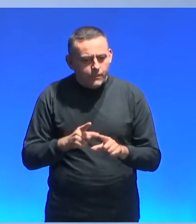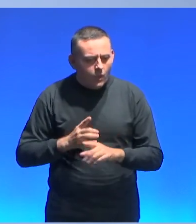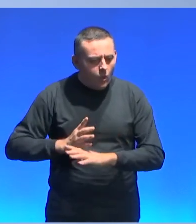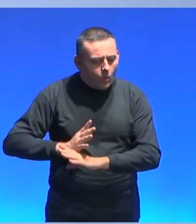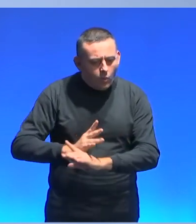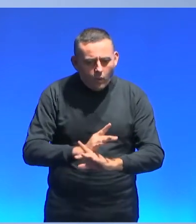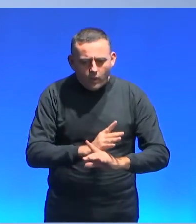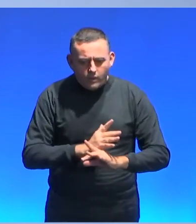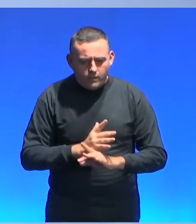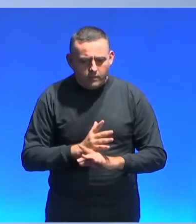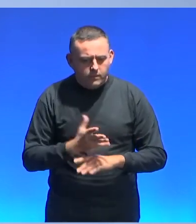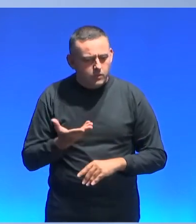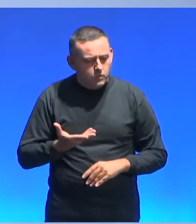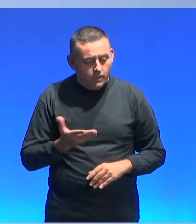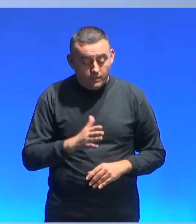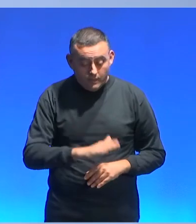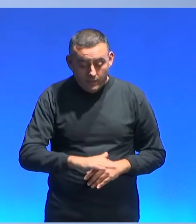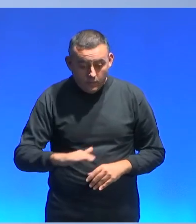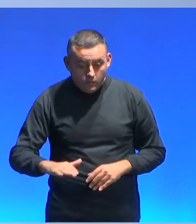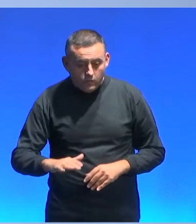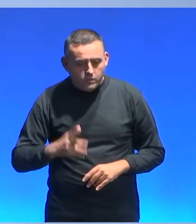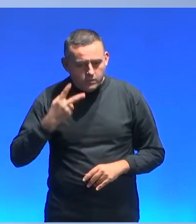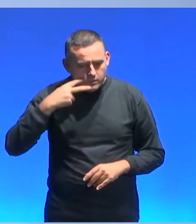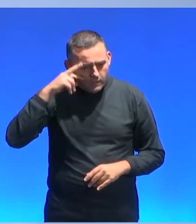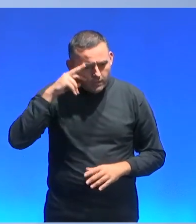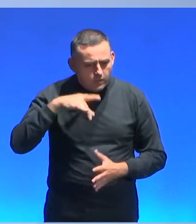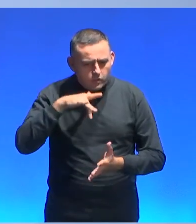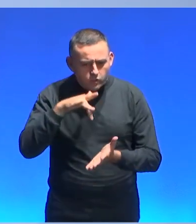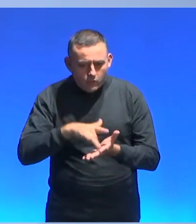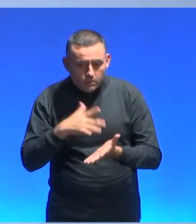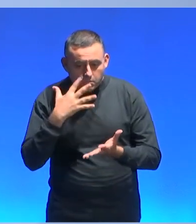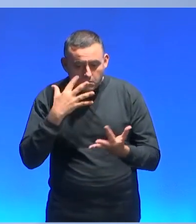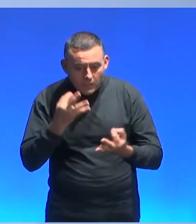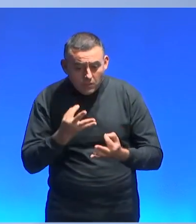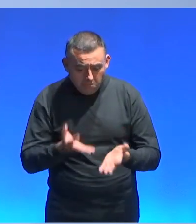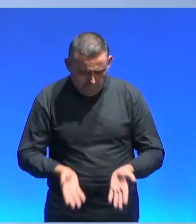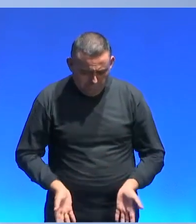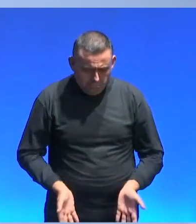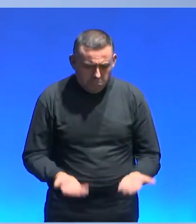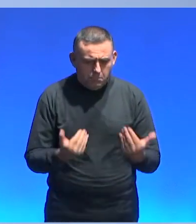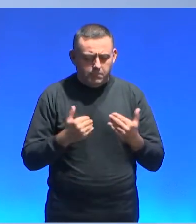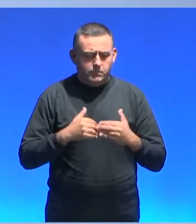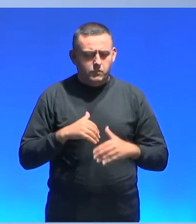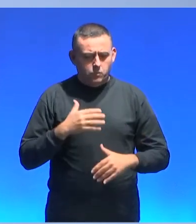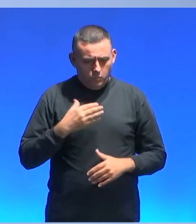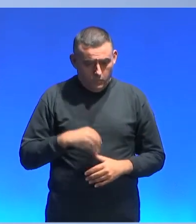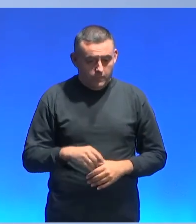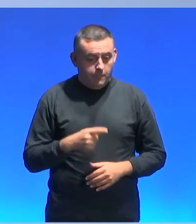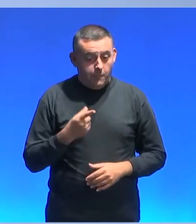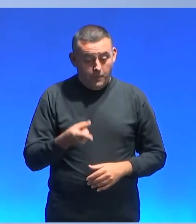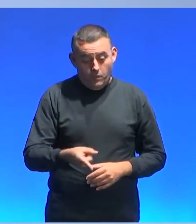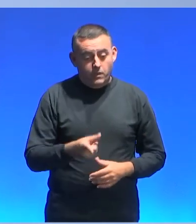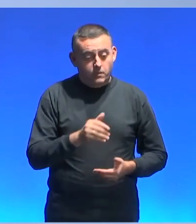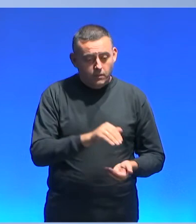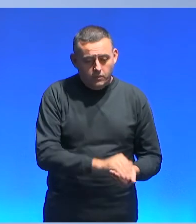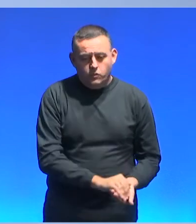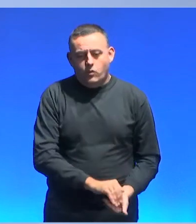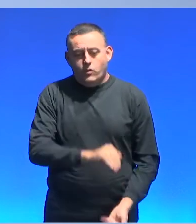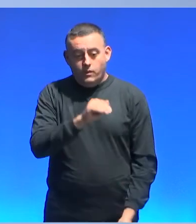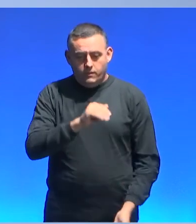que vivir la experiencia de riesgo a su tiempo, a lo largo de su tiempo.